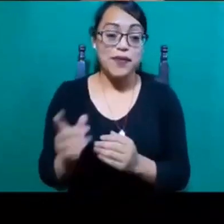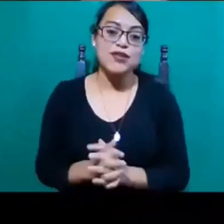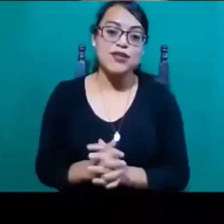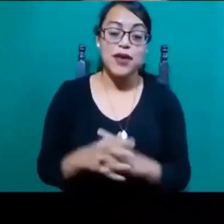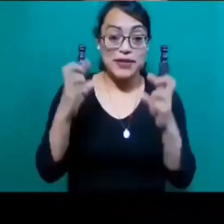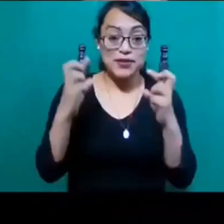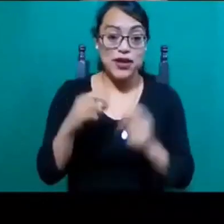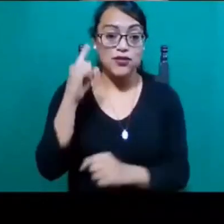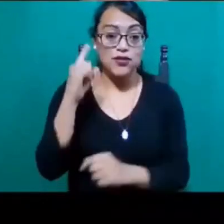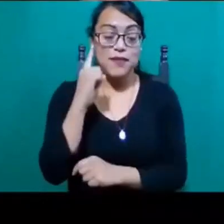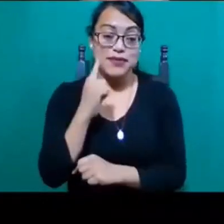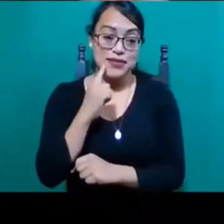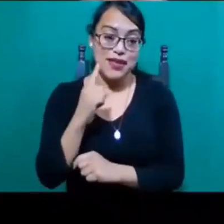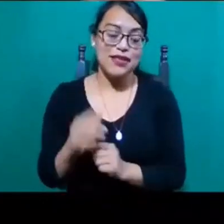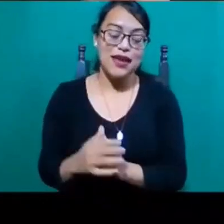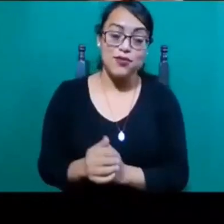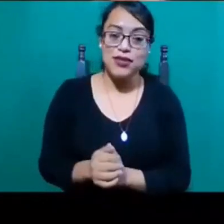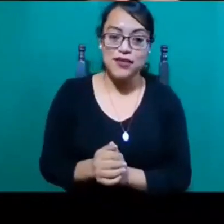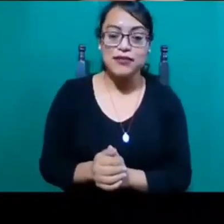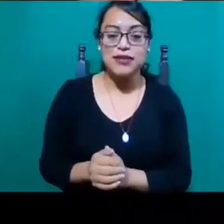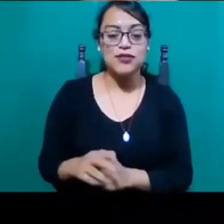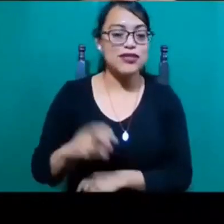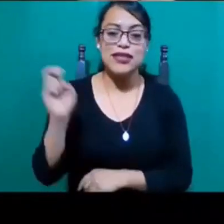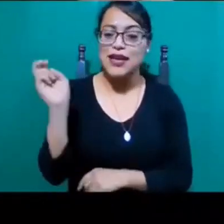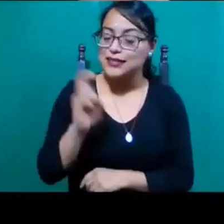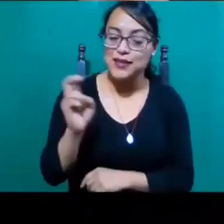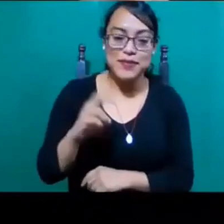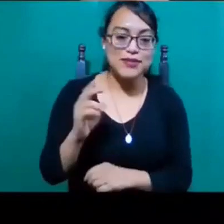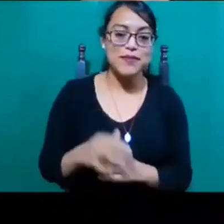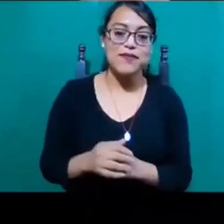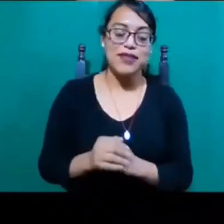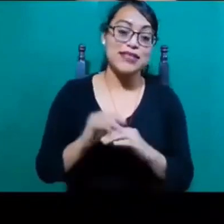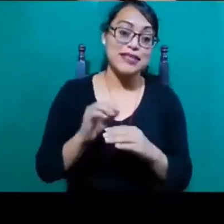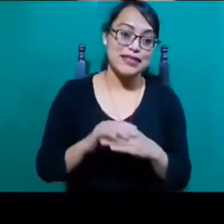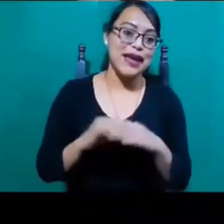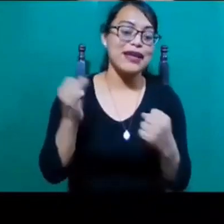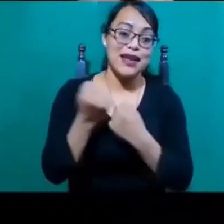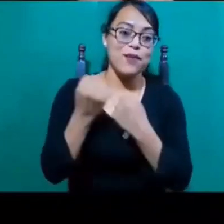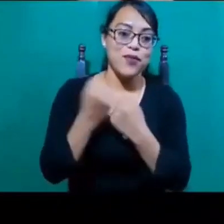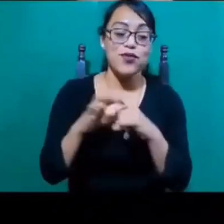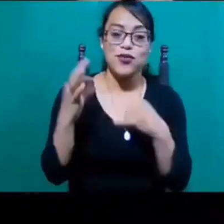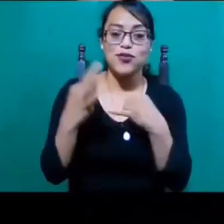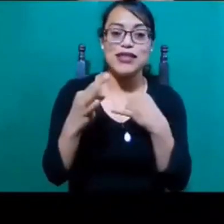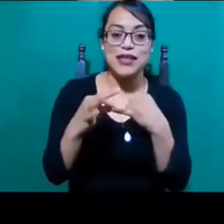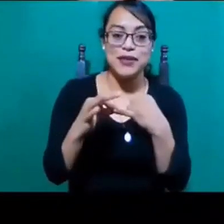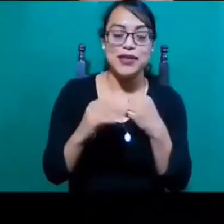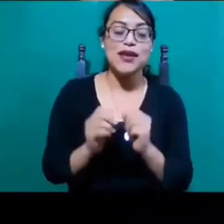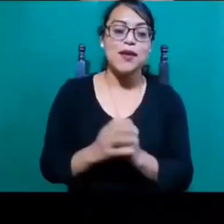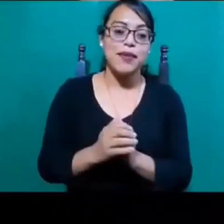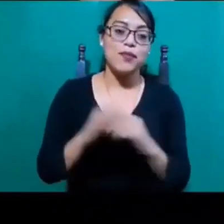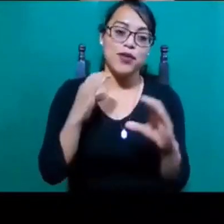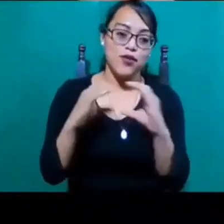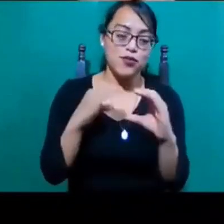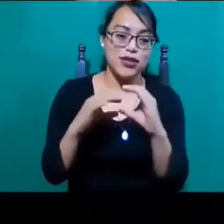La compañera es una persona con discapacidad auditiva, entonces ella siempre, siempre va a necesitar el apoyo de un